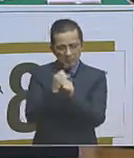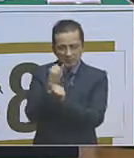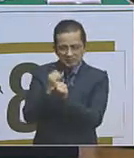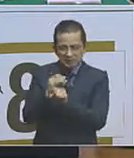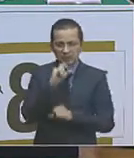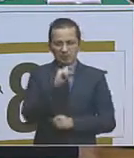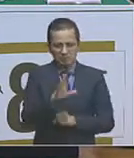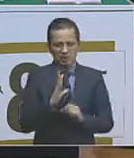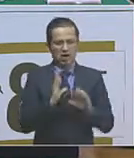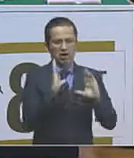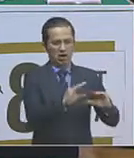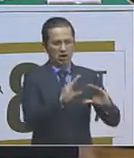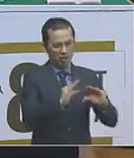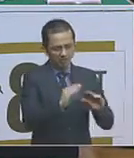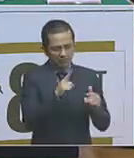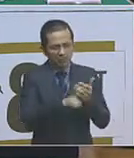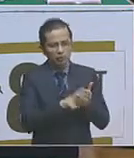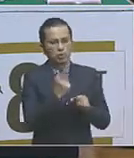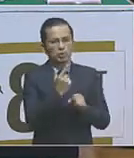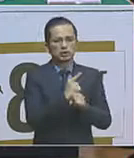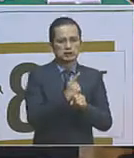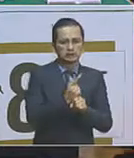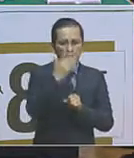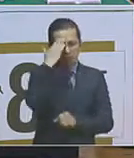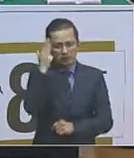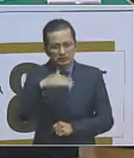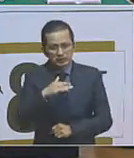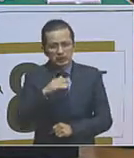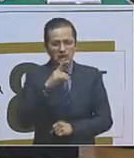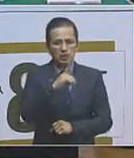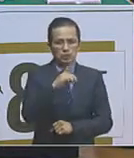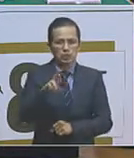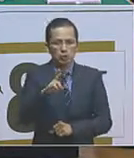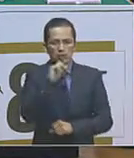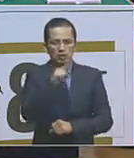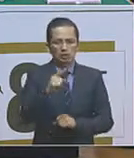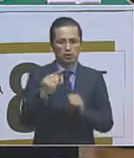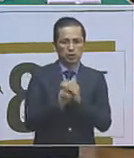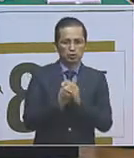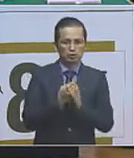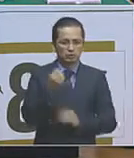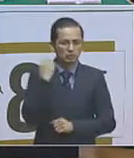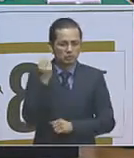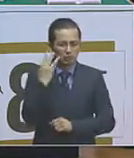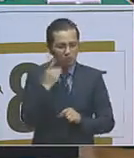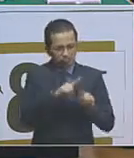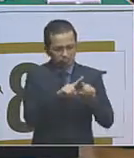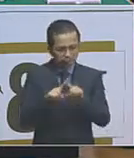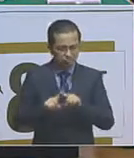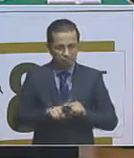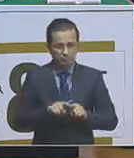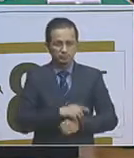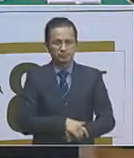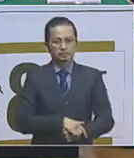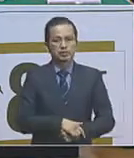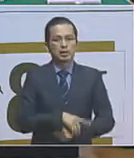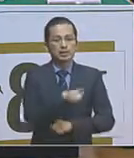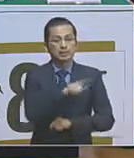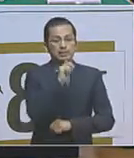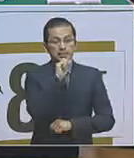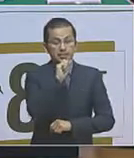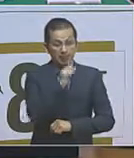maestría licenciatura así como en diversos diplomados y seminarios además